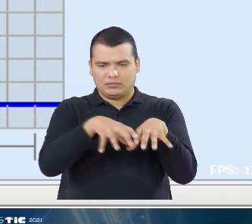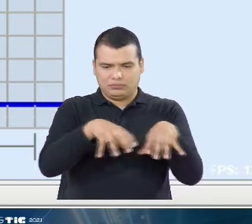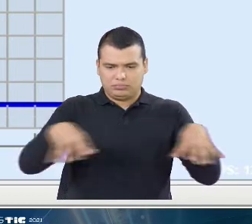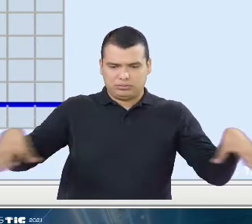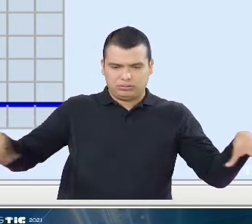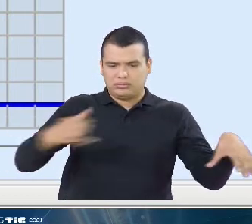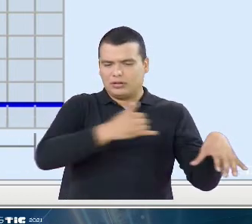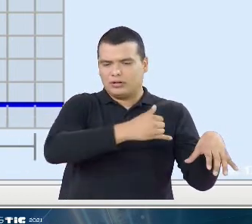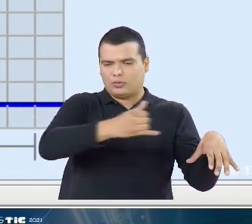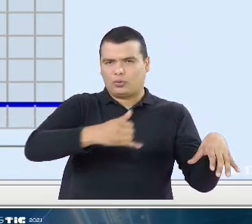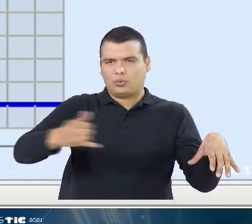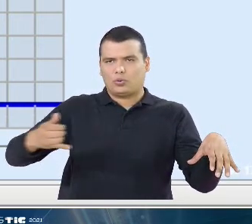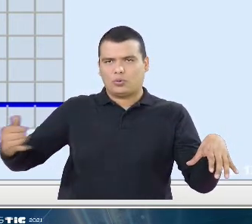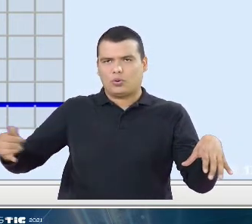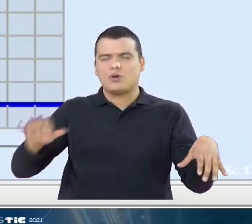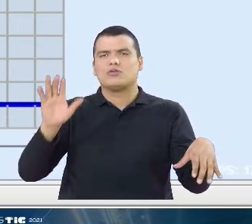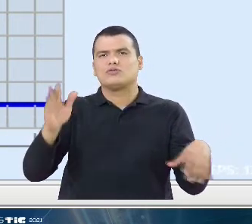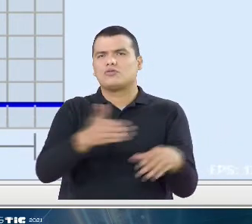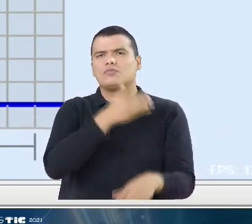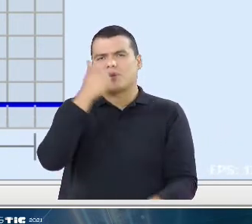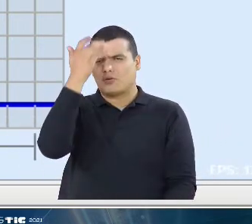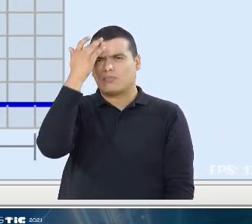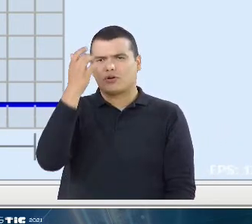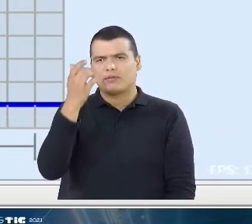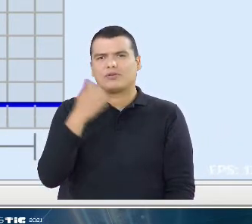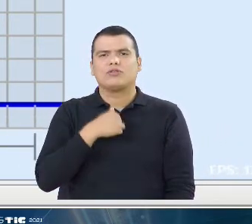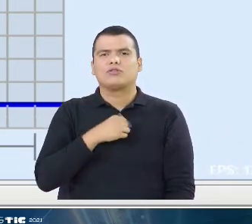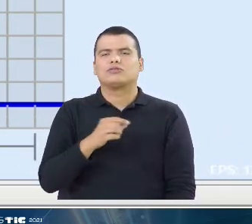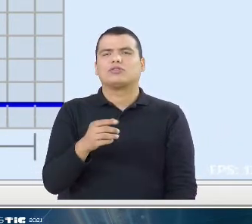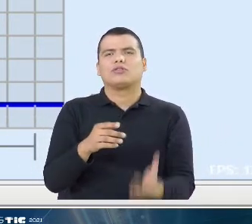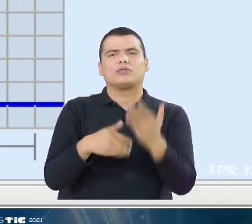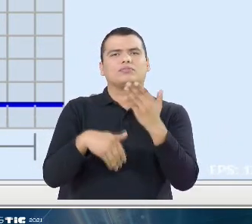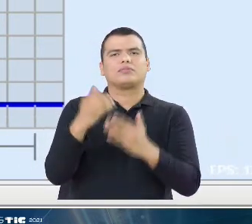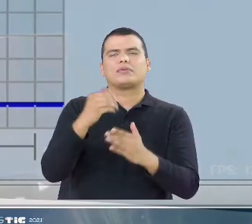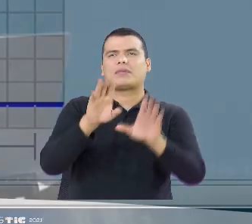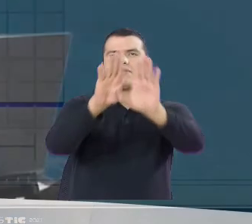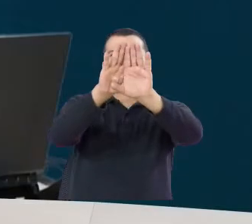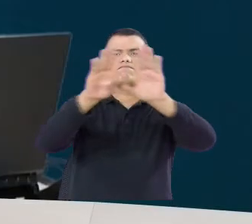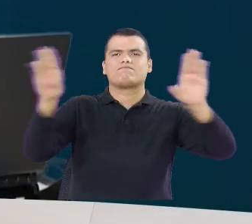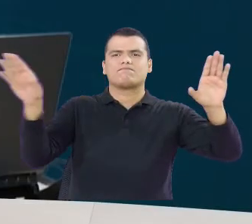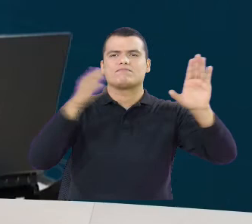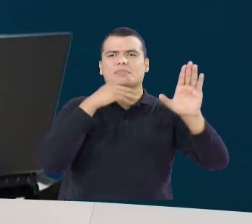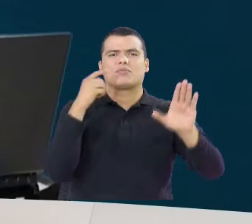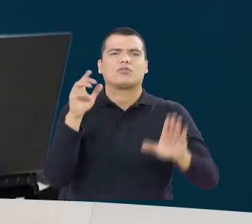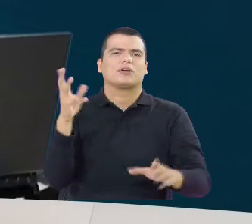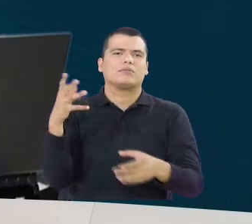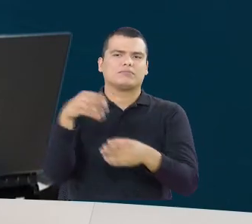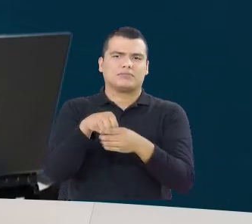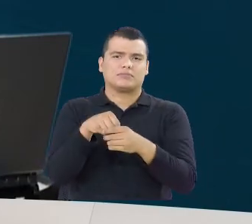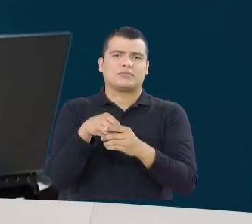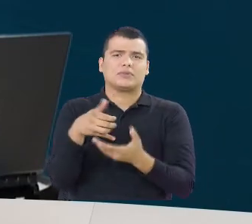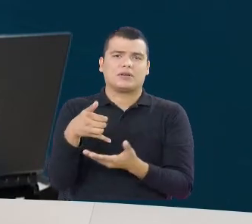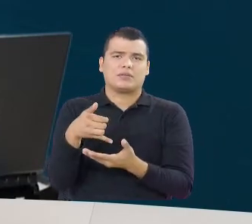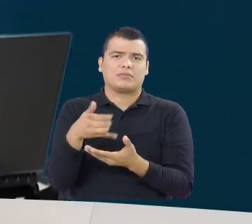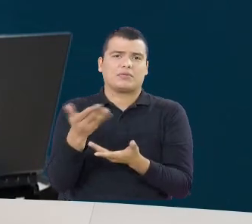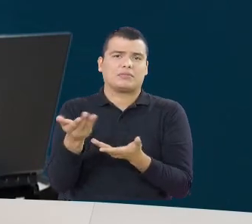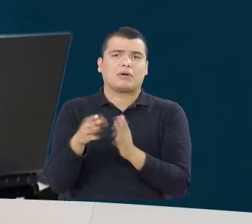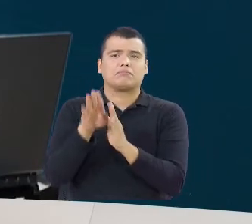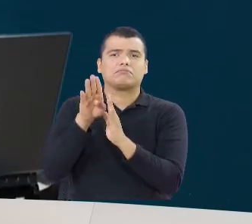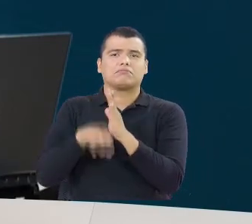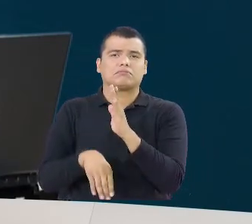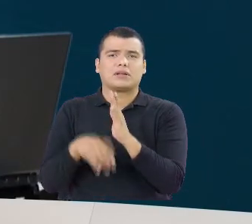muchos negocios? Pero ¿por qué escogí Tablebot? Porque es con un lapicero, que un lapicero cuesta 700